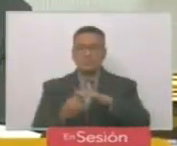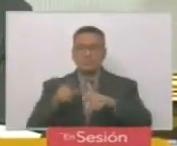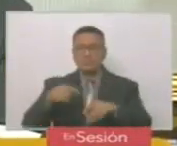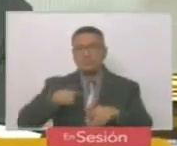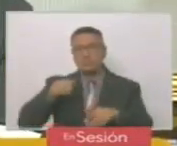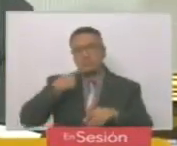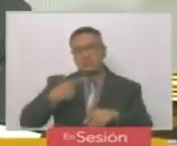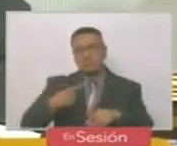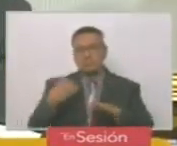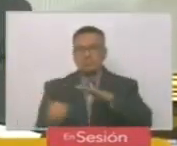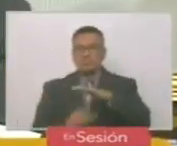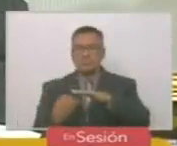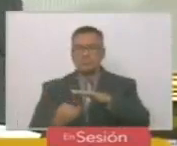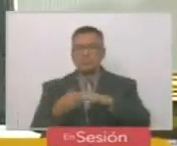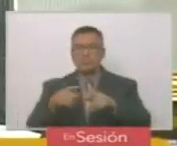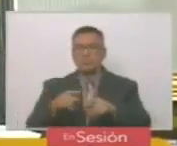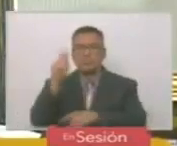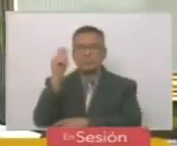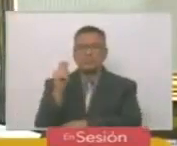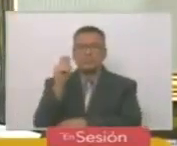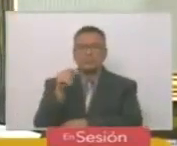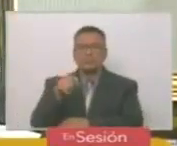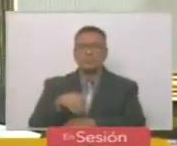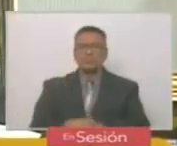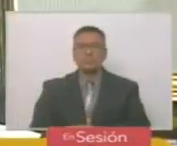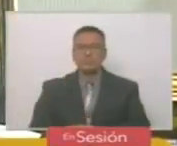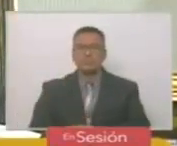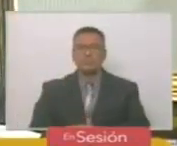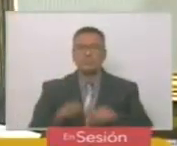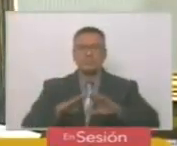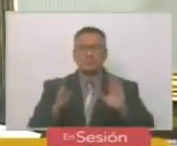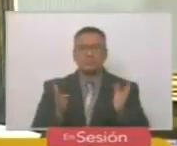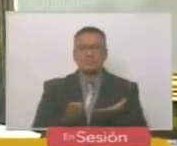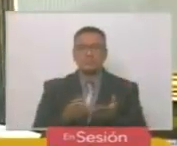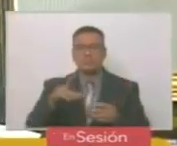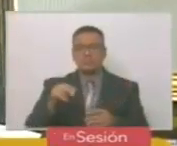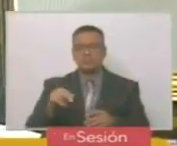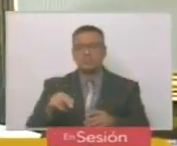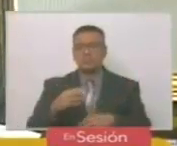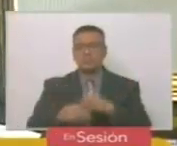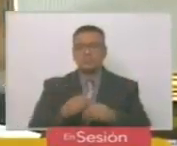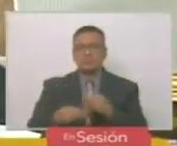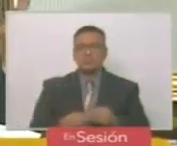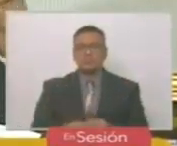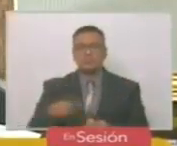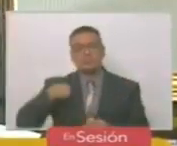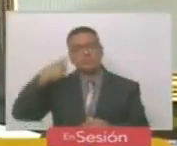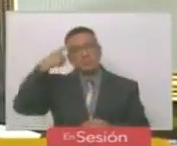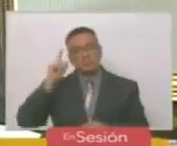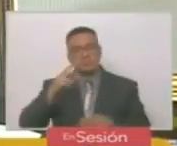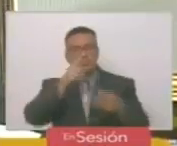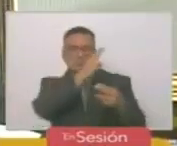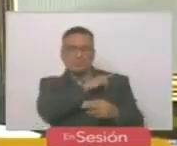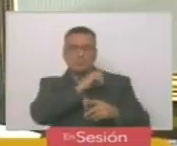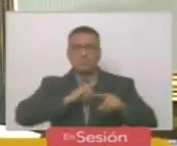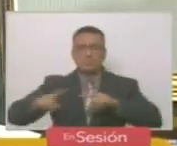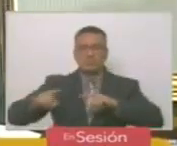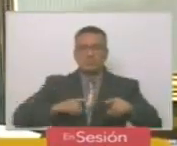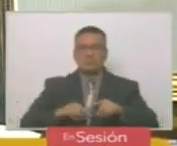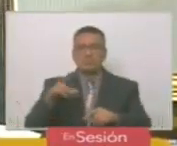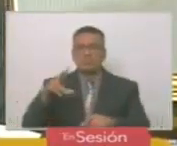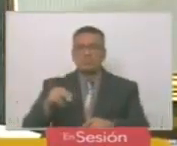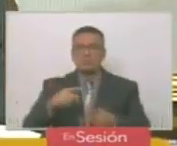dicen, instituciones parlamentarias mundiales y que no son otra cosa, al menos sus juntas directivas, no son